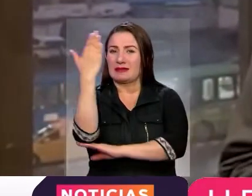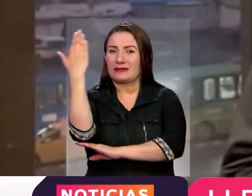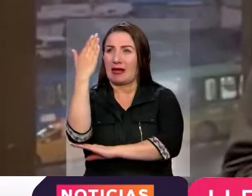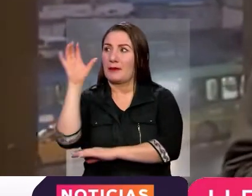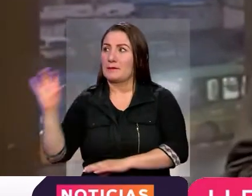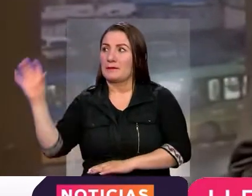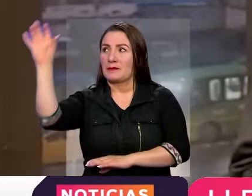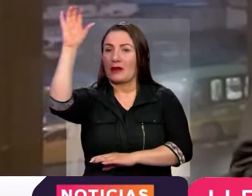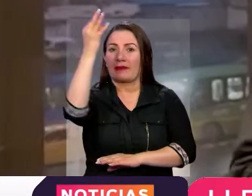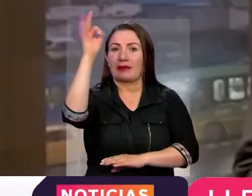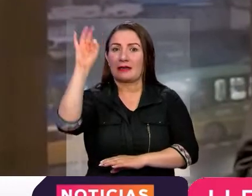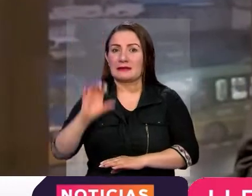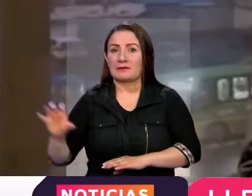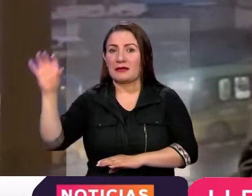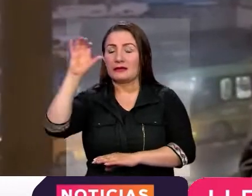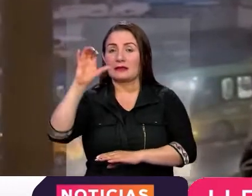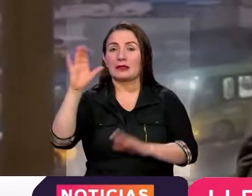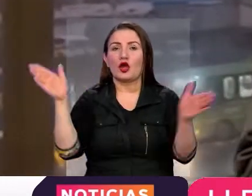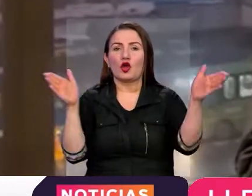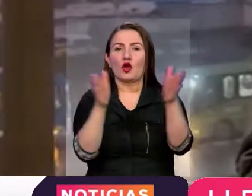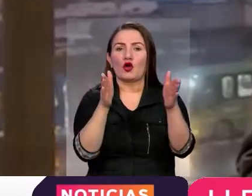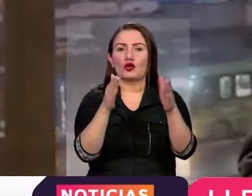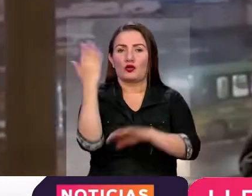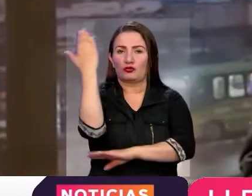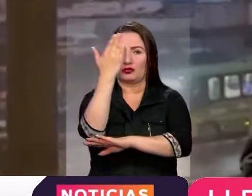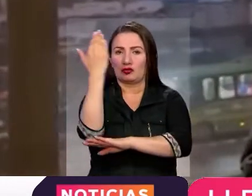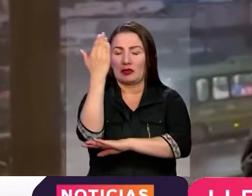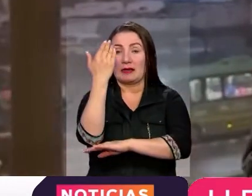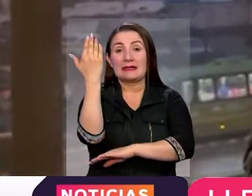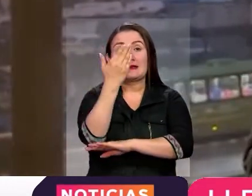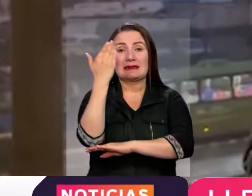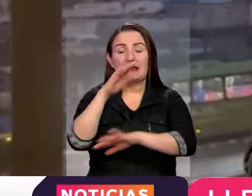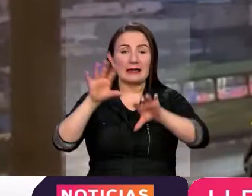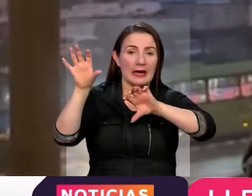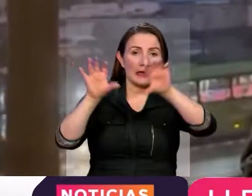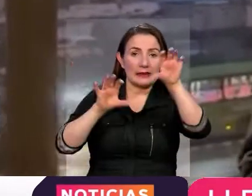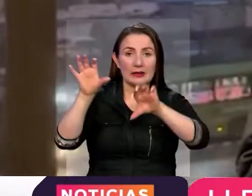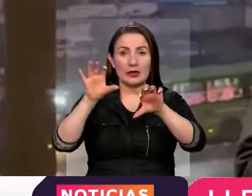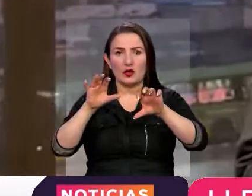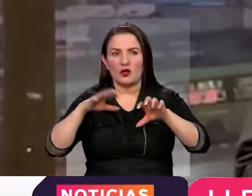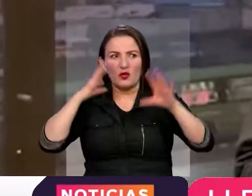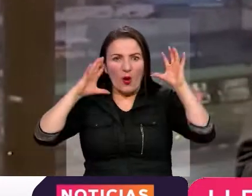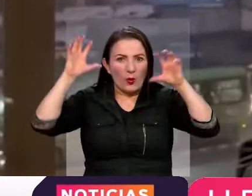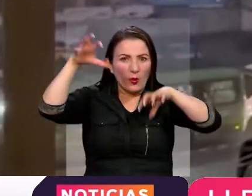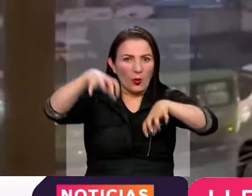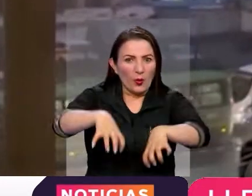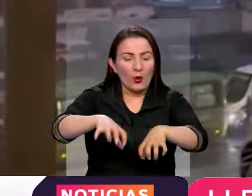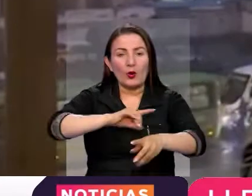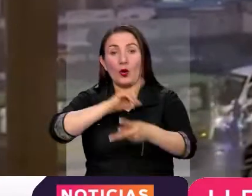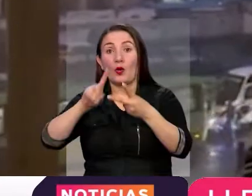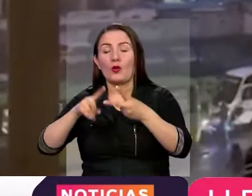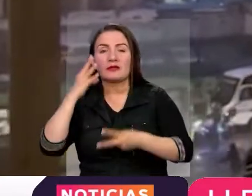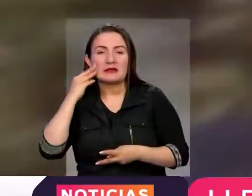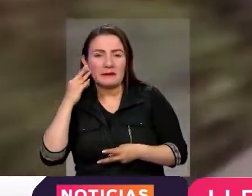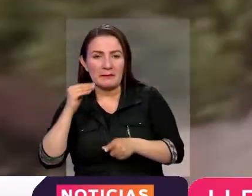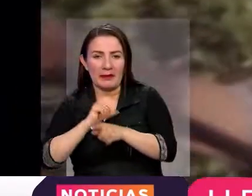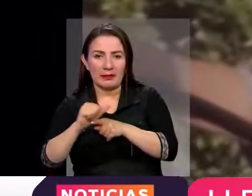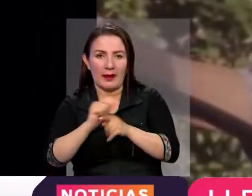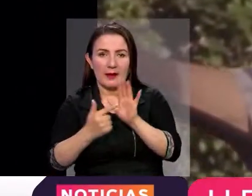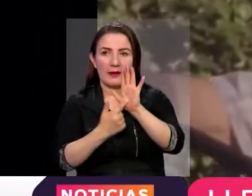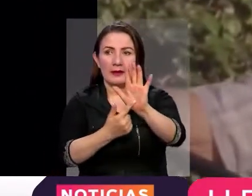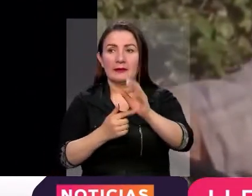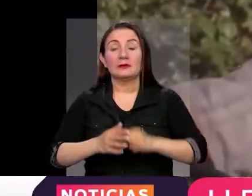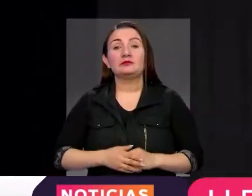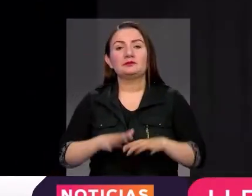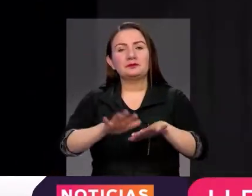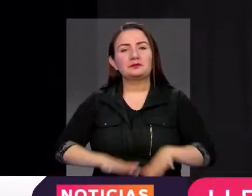y 2 programas de cortometrajes, uno de cine animado, de horror y otro de cine experimental. Este